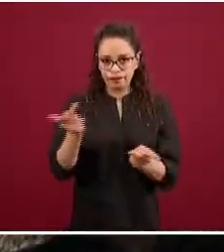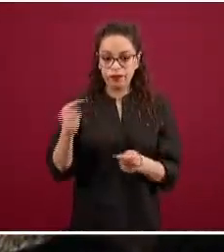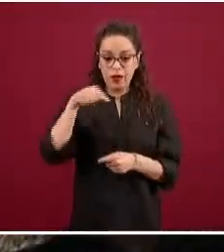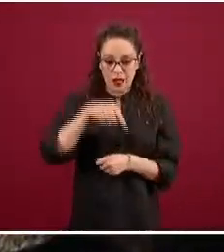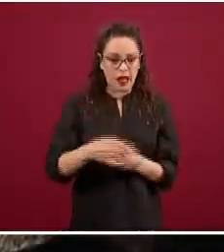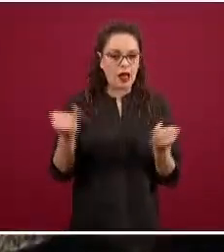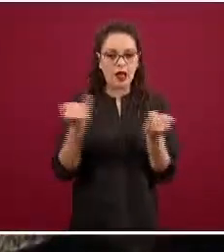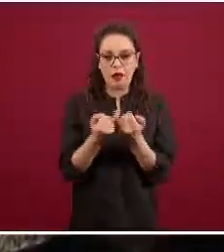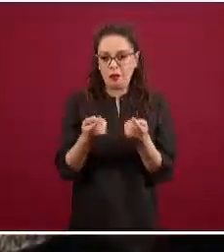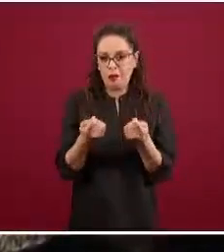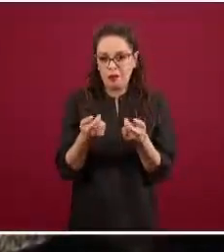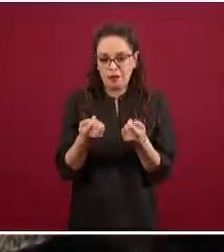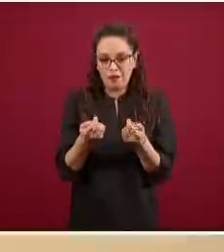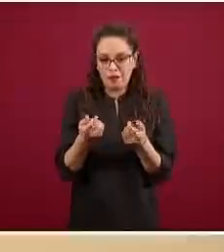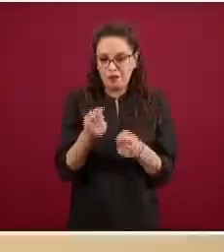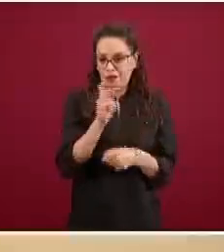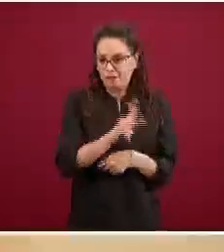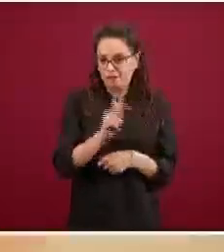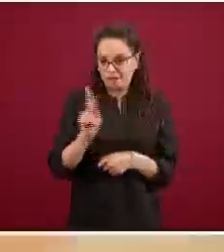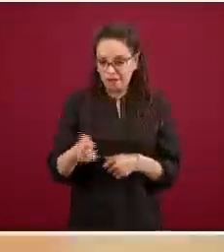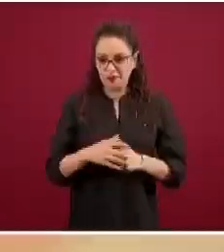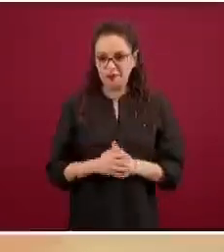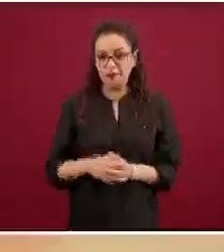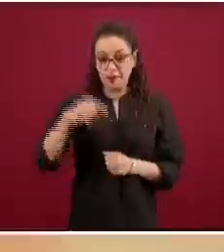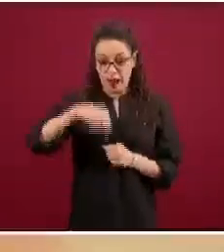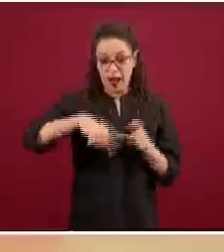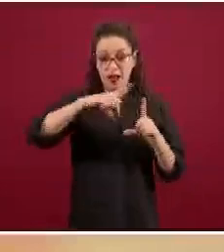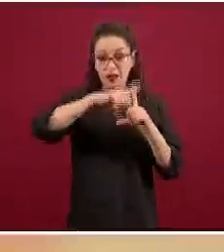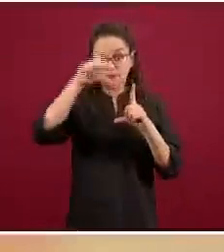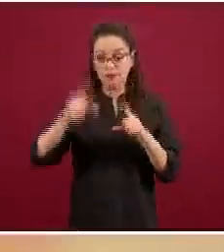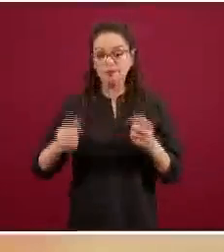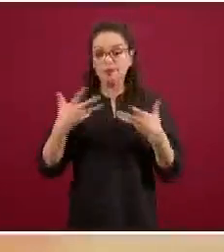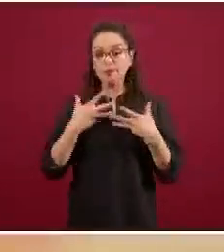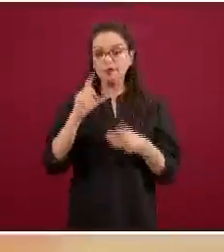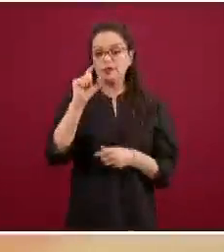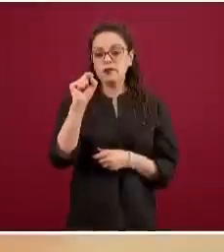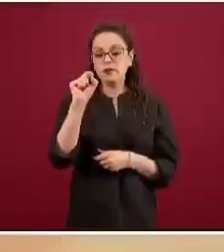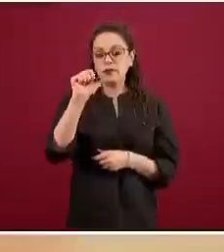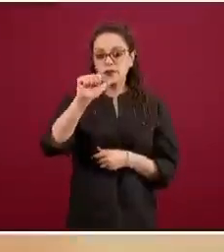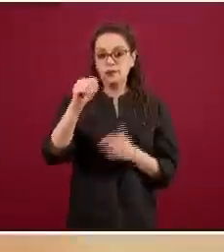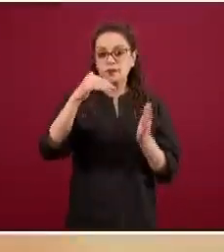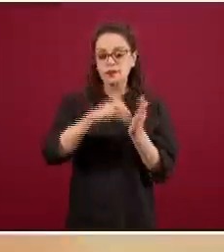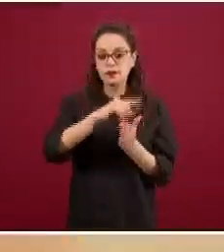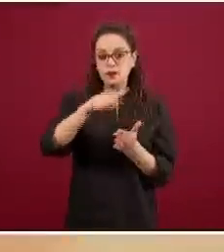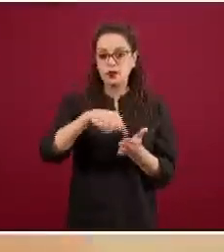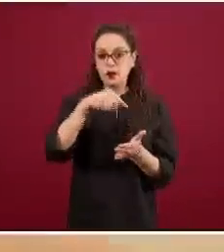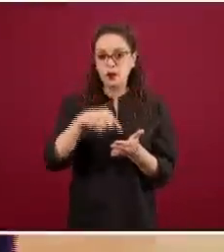semejante. En el país existen 26,000 unidades de salud.